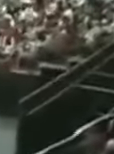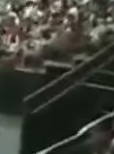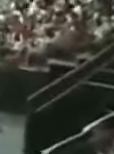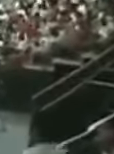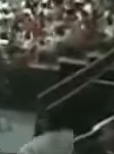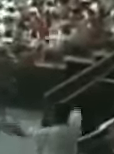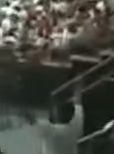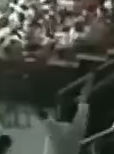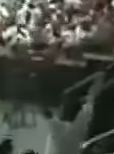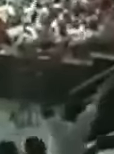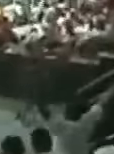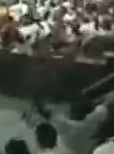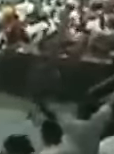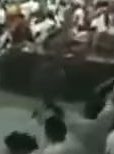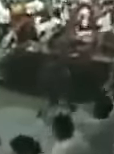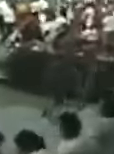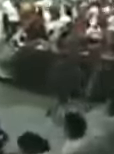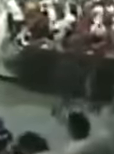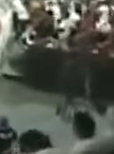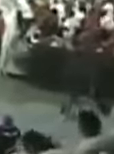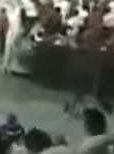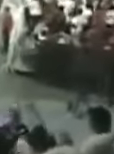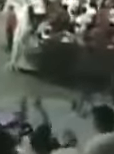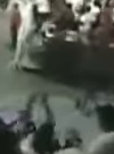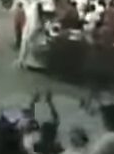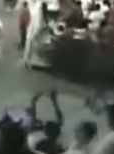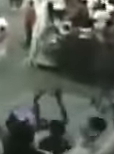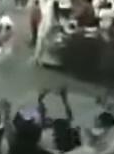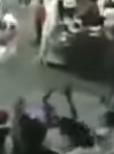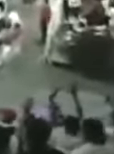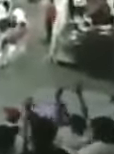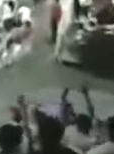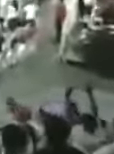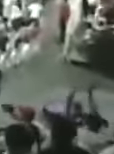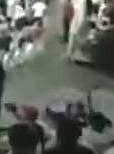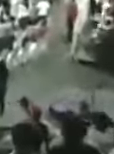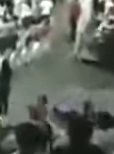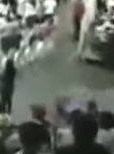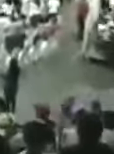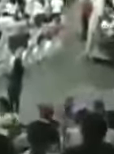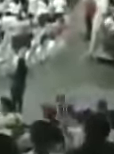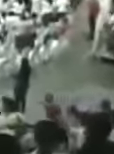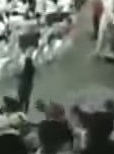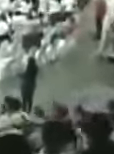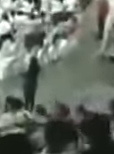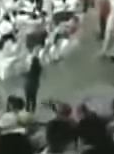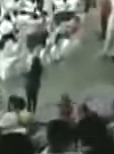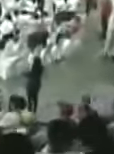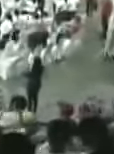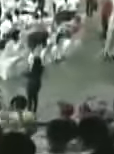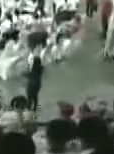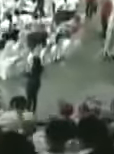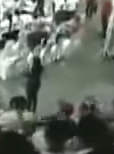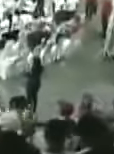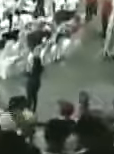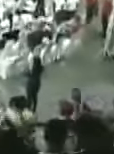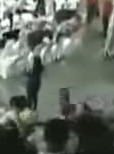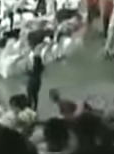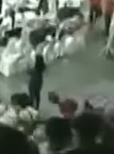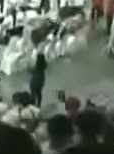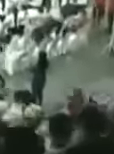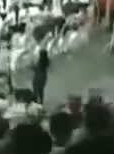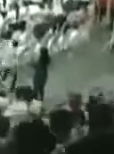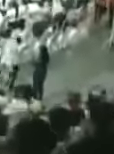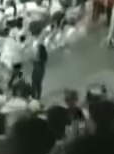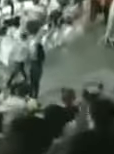timón. Vemos allí en las imágenes al jefe de Estado, que es recibido por comuneros y comuneras de todo